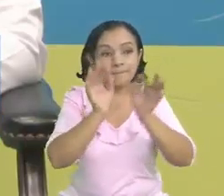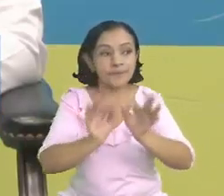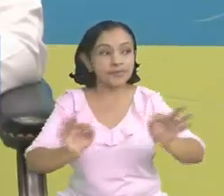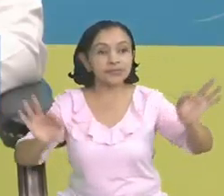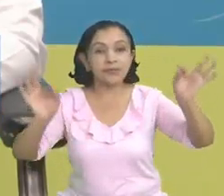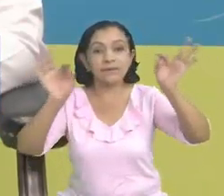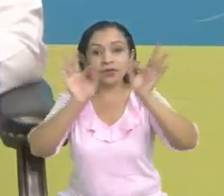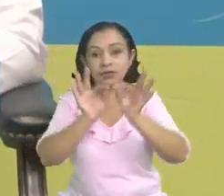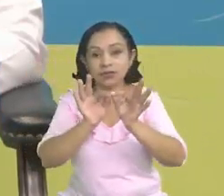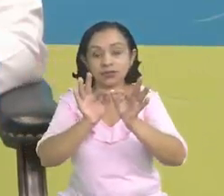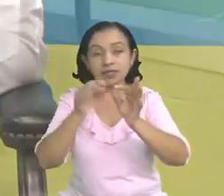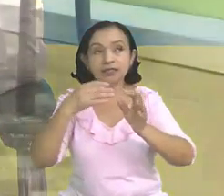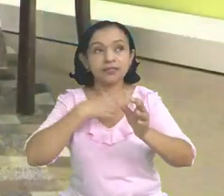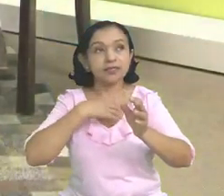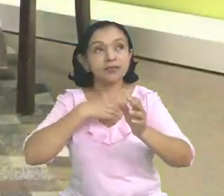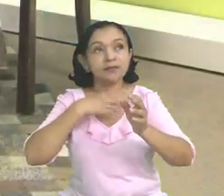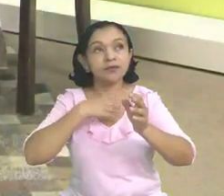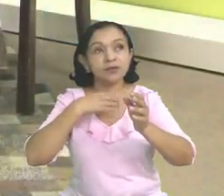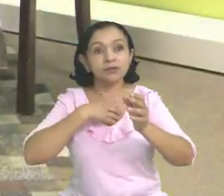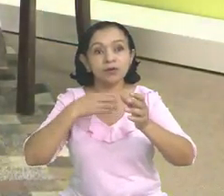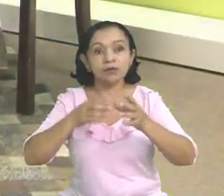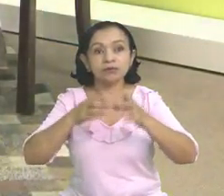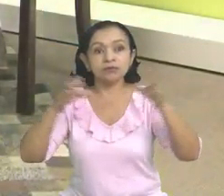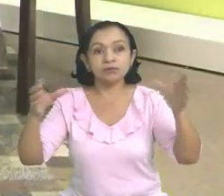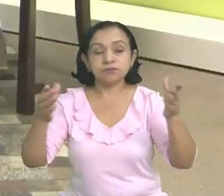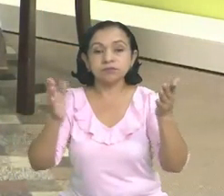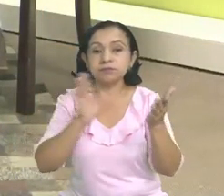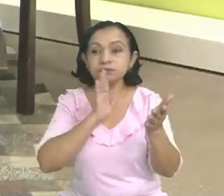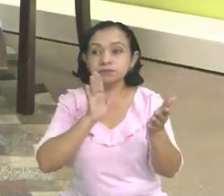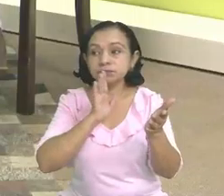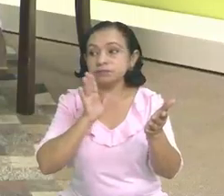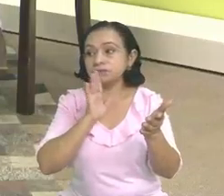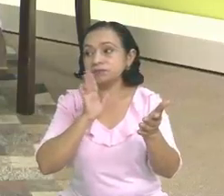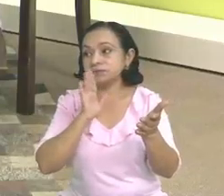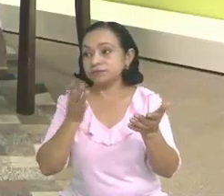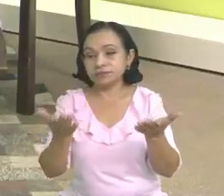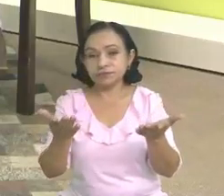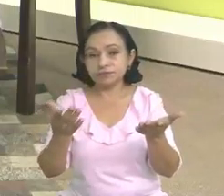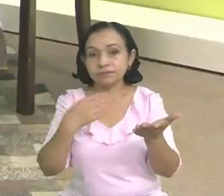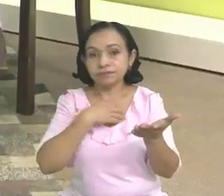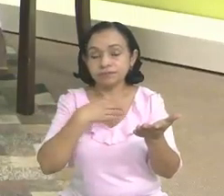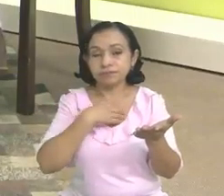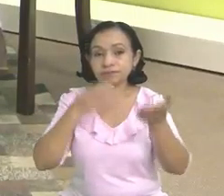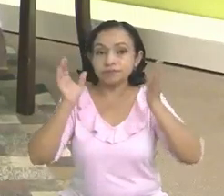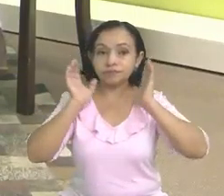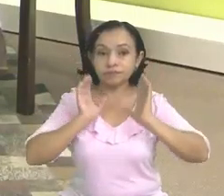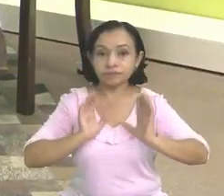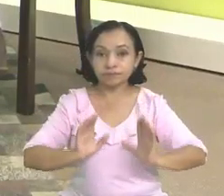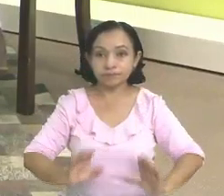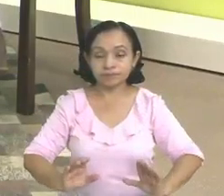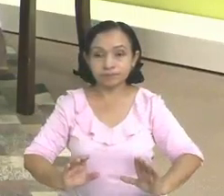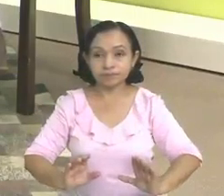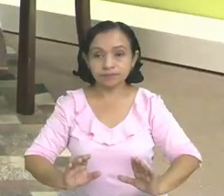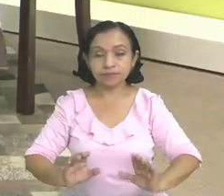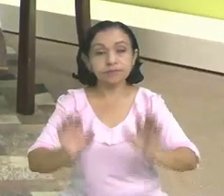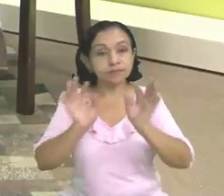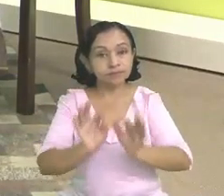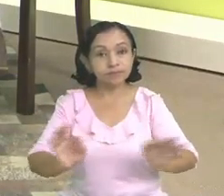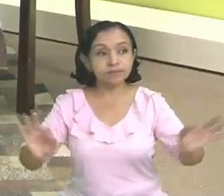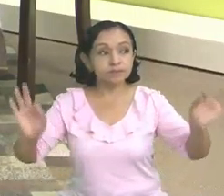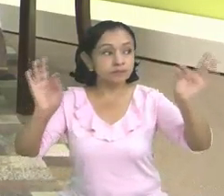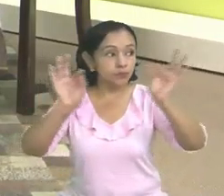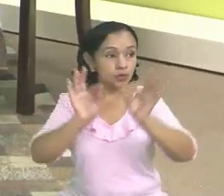importantes, ¿verdad?, de nuestro crecimiento. En cuestiones que tienen que ver con nuestro, tanto lo físico como lo mental. Creo que lo